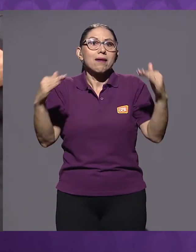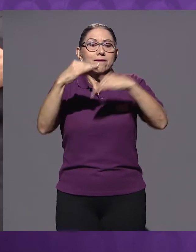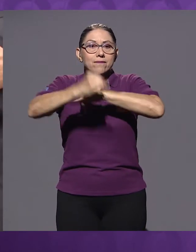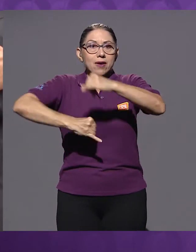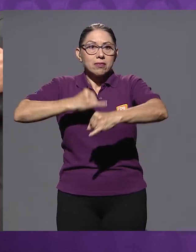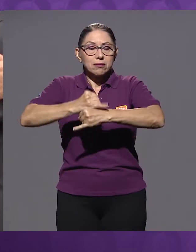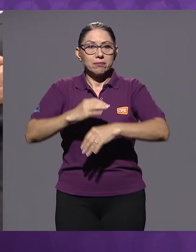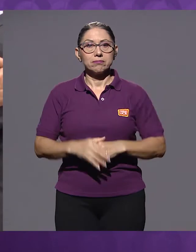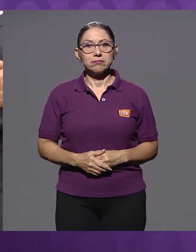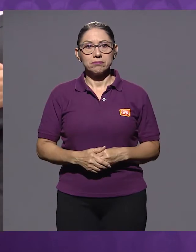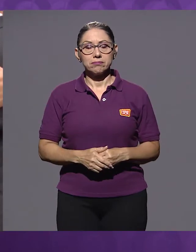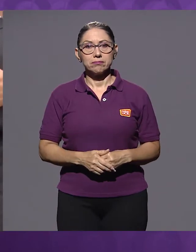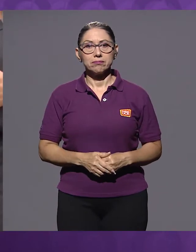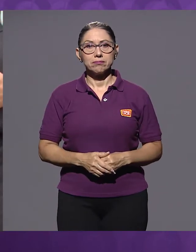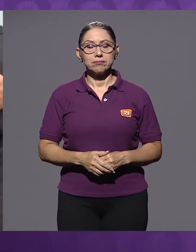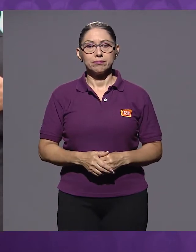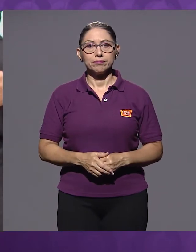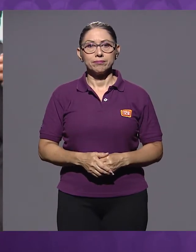fronteras.